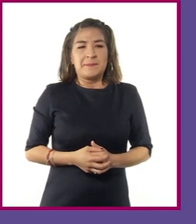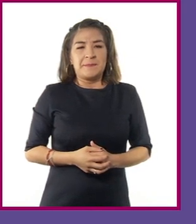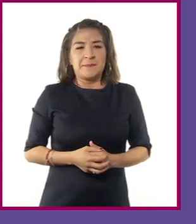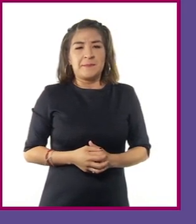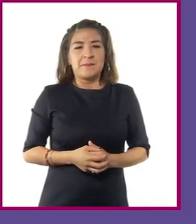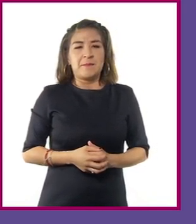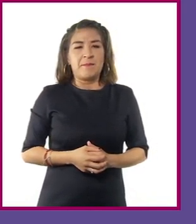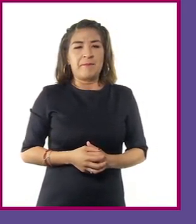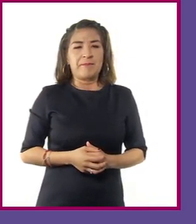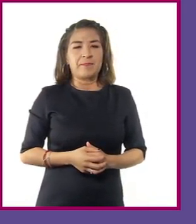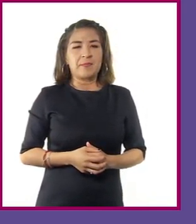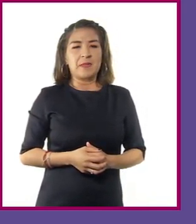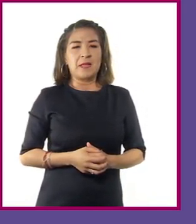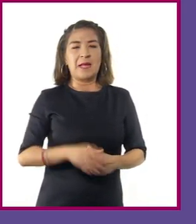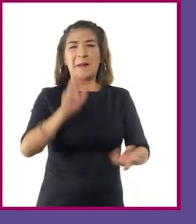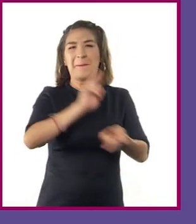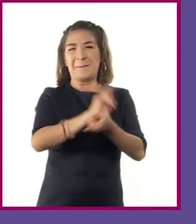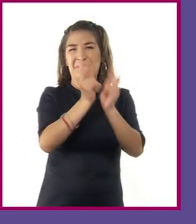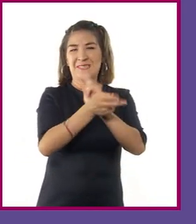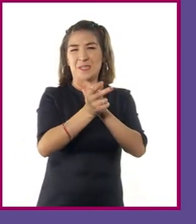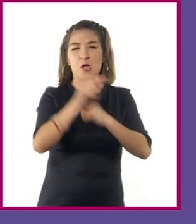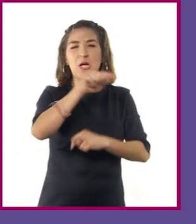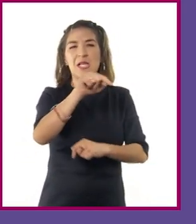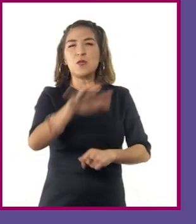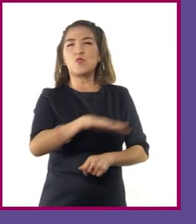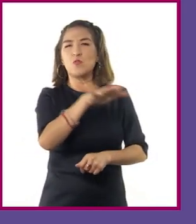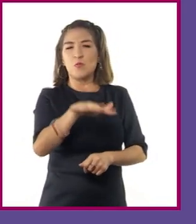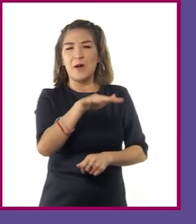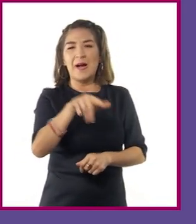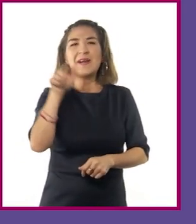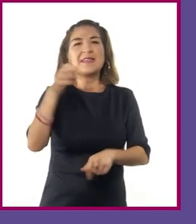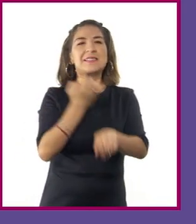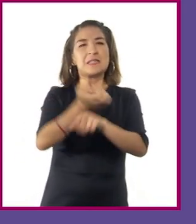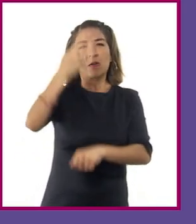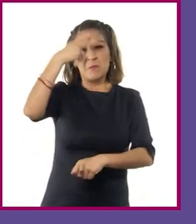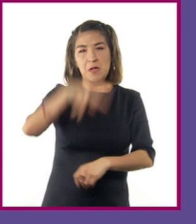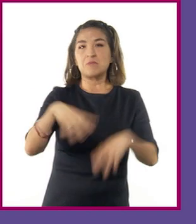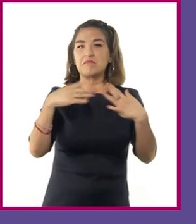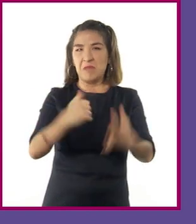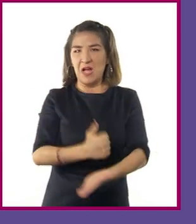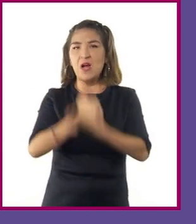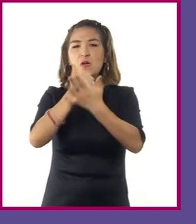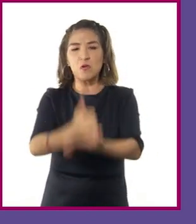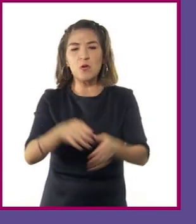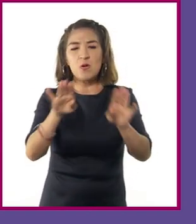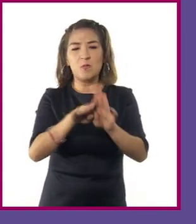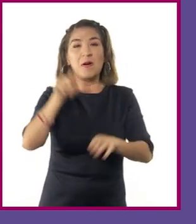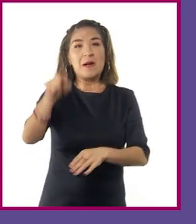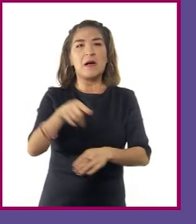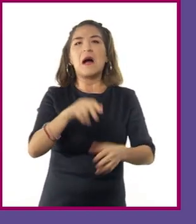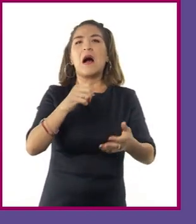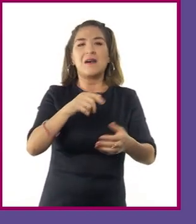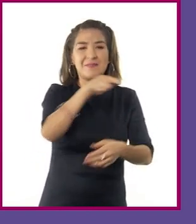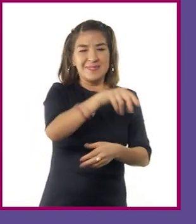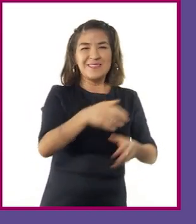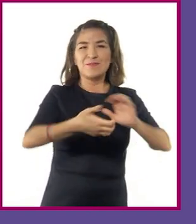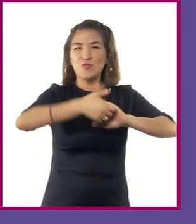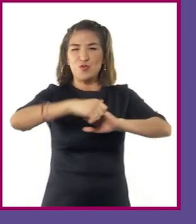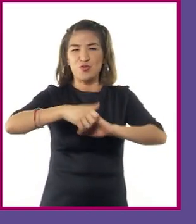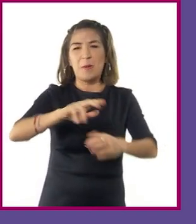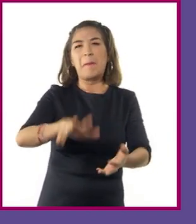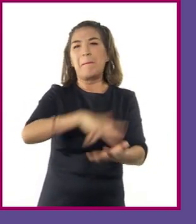Vecinos de Ixtlahuaca, Estado de México, dan ejemplo. Ayudan a rescatar mercancía de tráiler